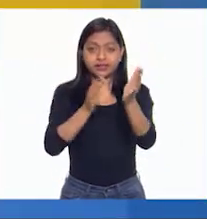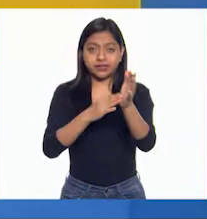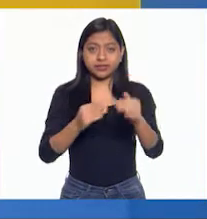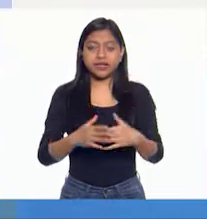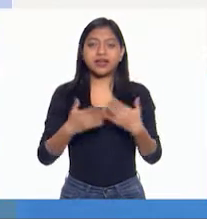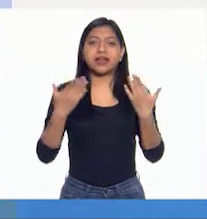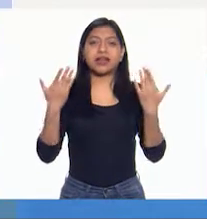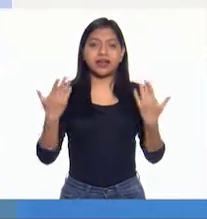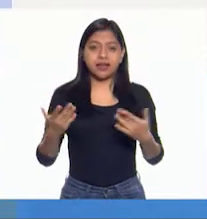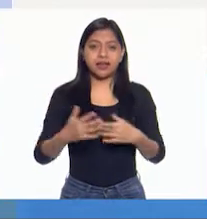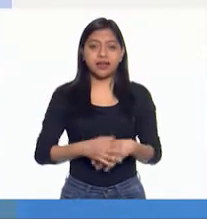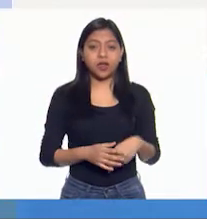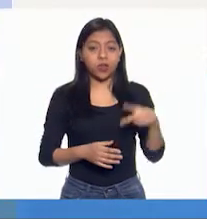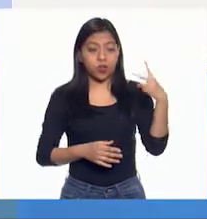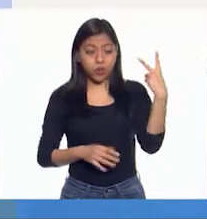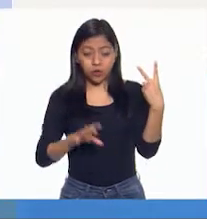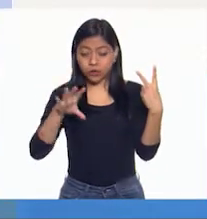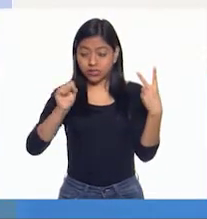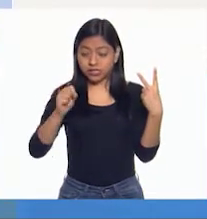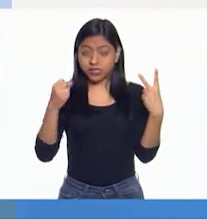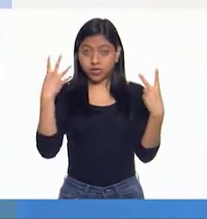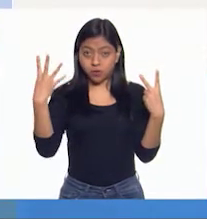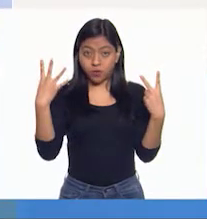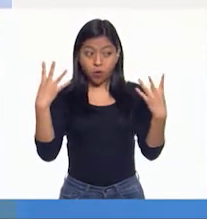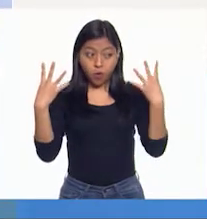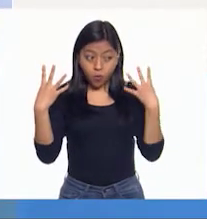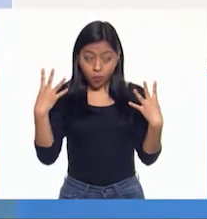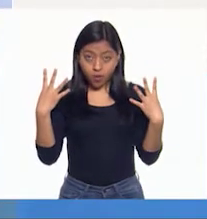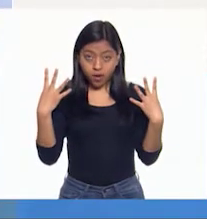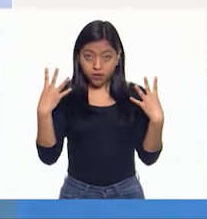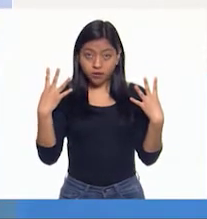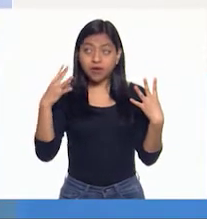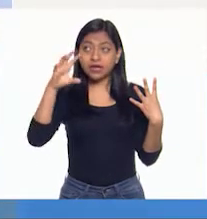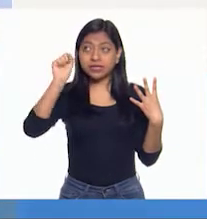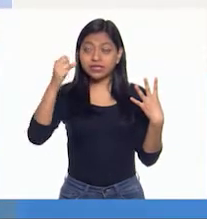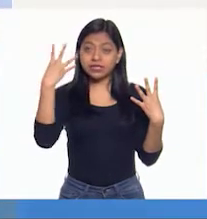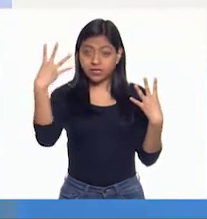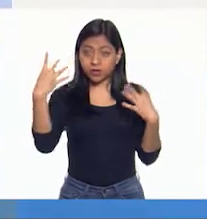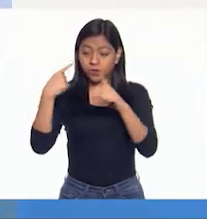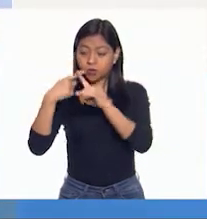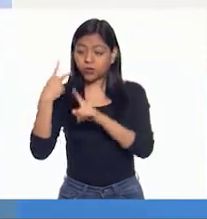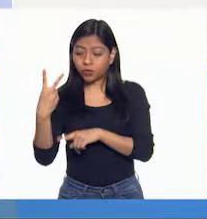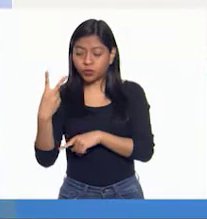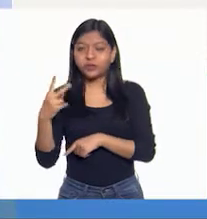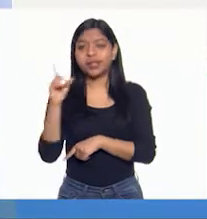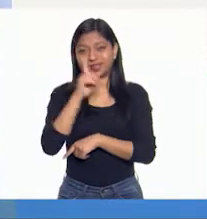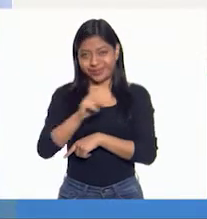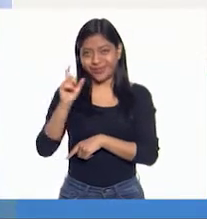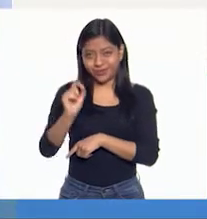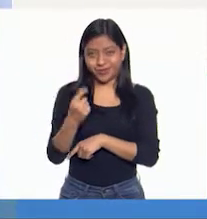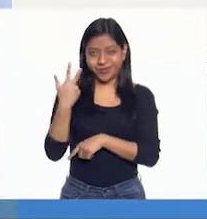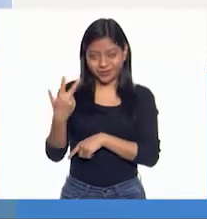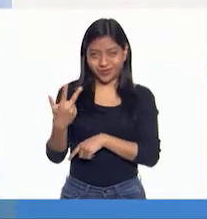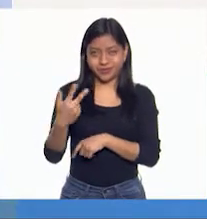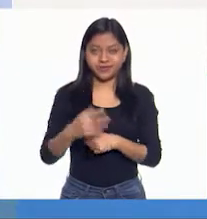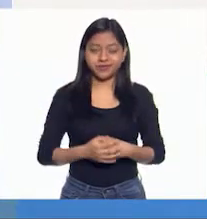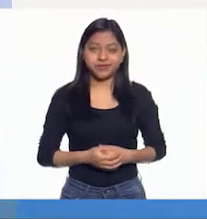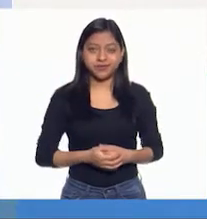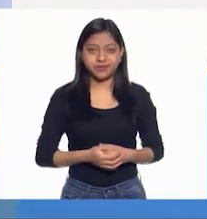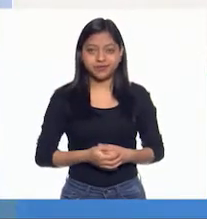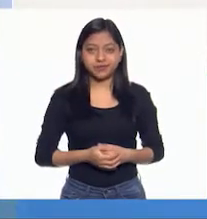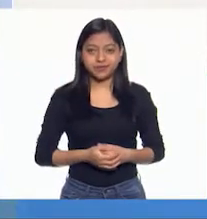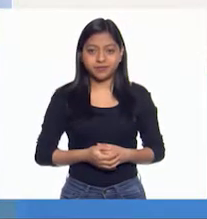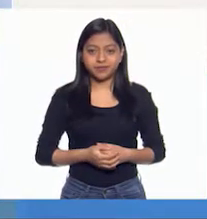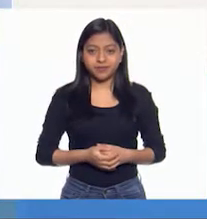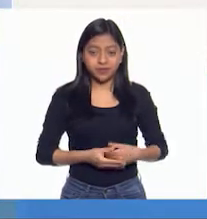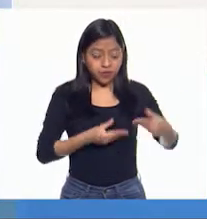es el doble de dos, entonces sería el doble de 64, que serían 128. Muy bien. En cuatro